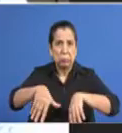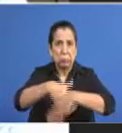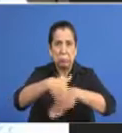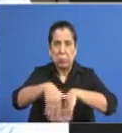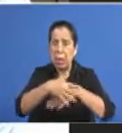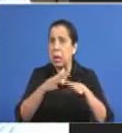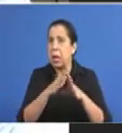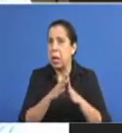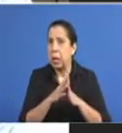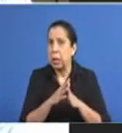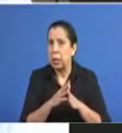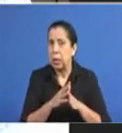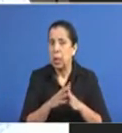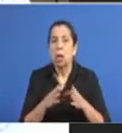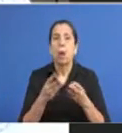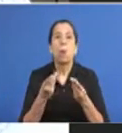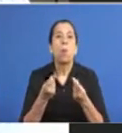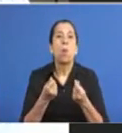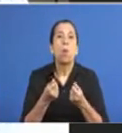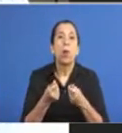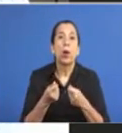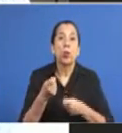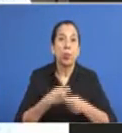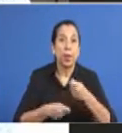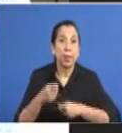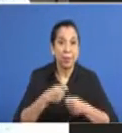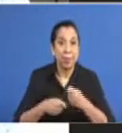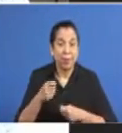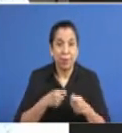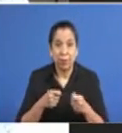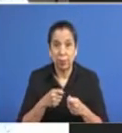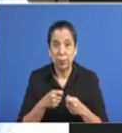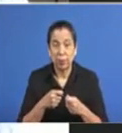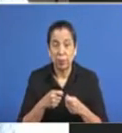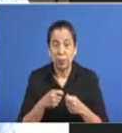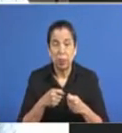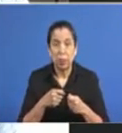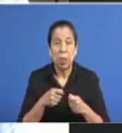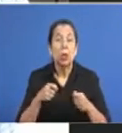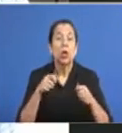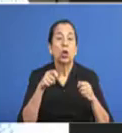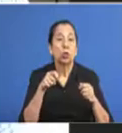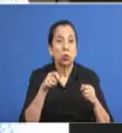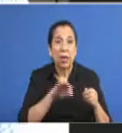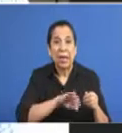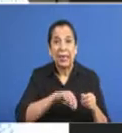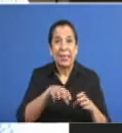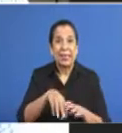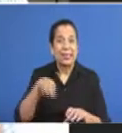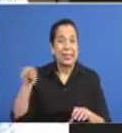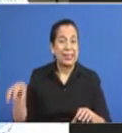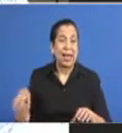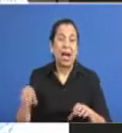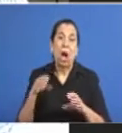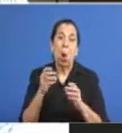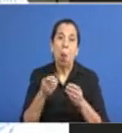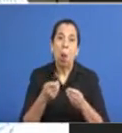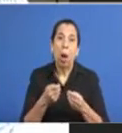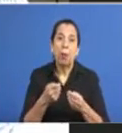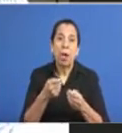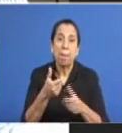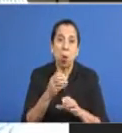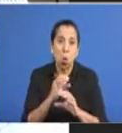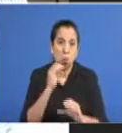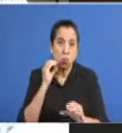transportistas, por la economía del negocio, retiraron las unidades y quedaron pocas unidades trabajando porque había poca demanda en la